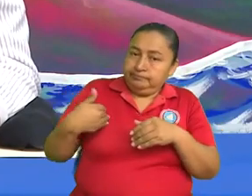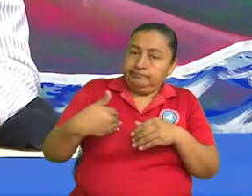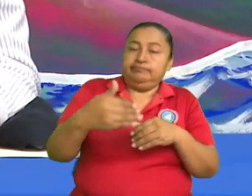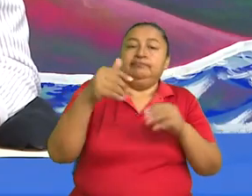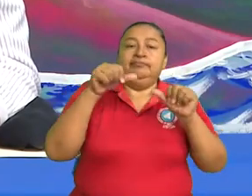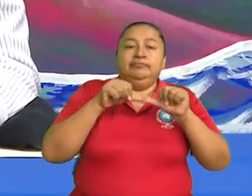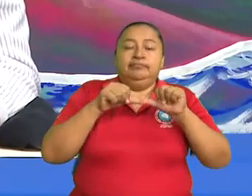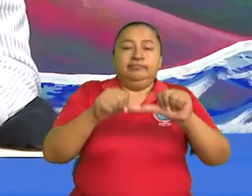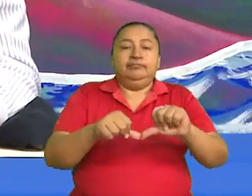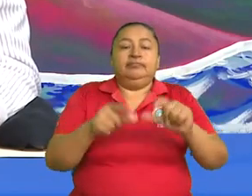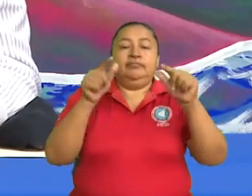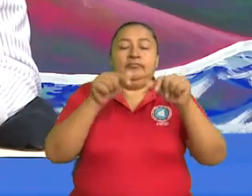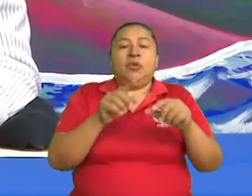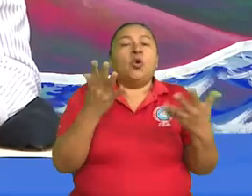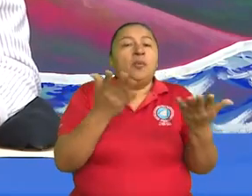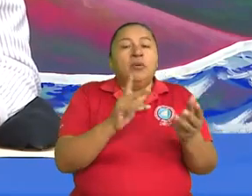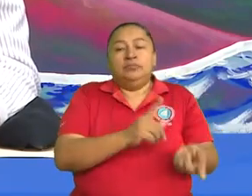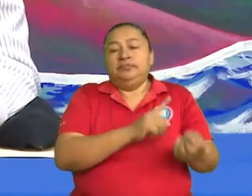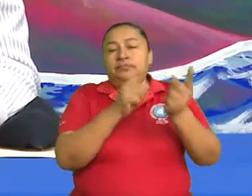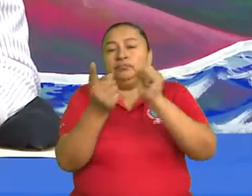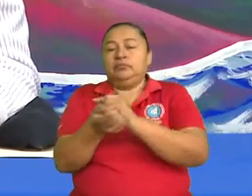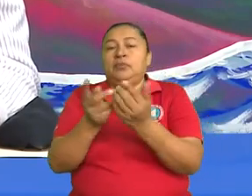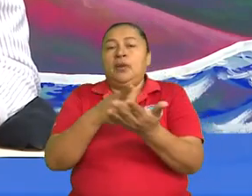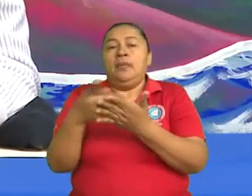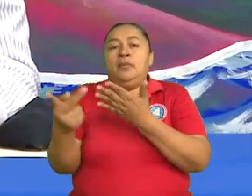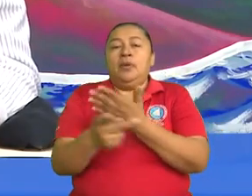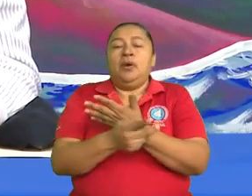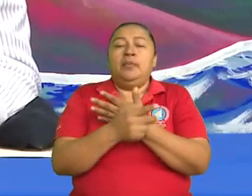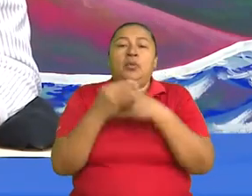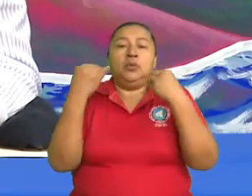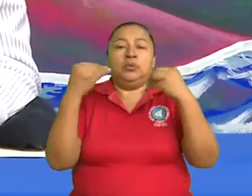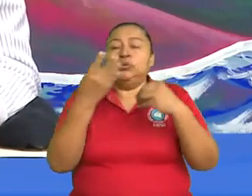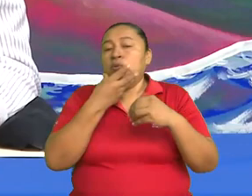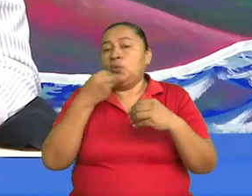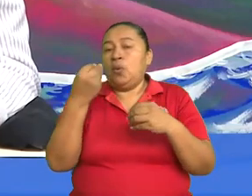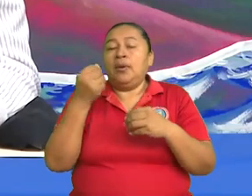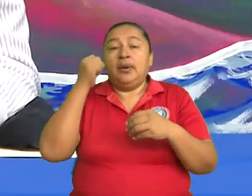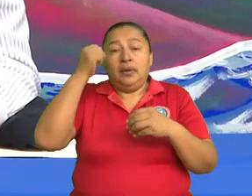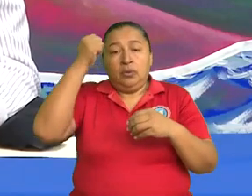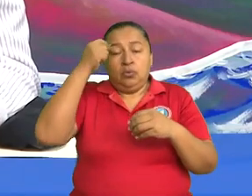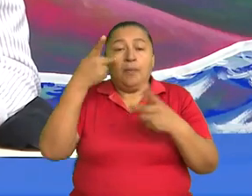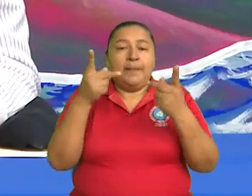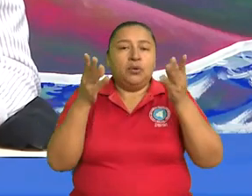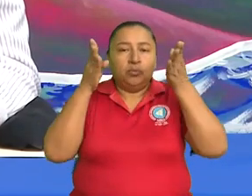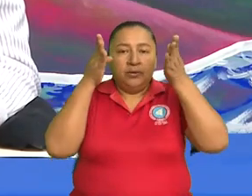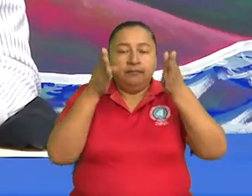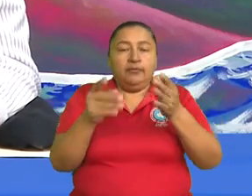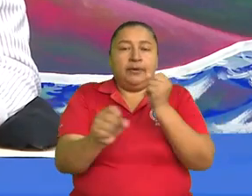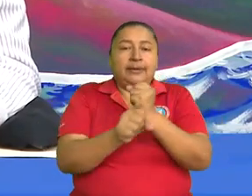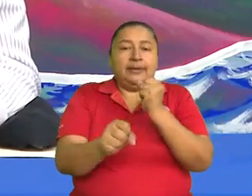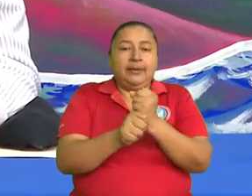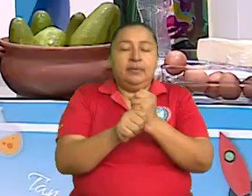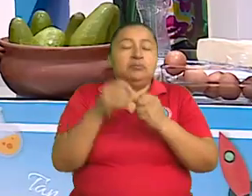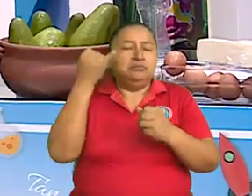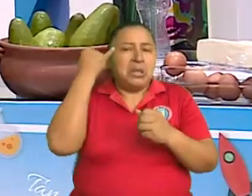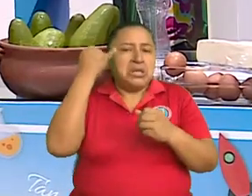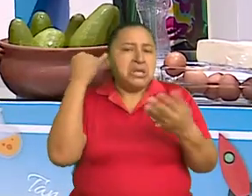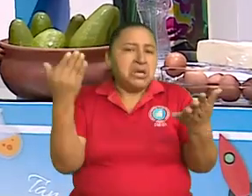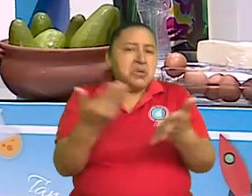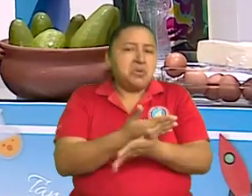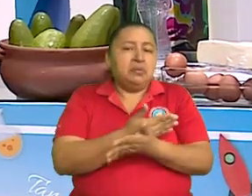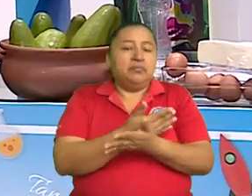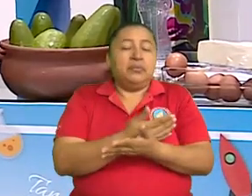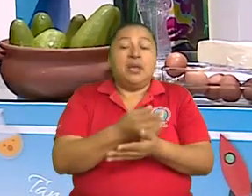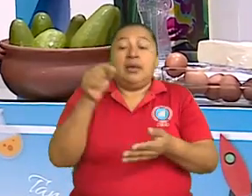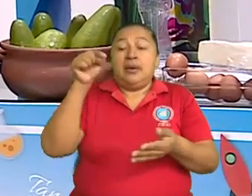desde el programa de educación de jóvenes y adultos con un enfoque de trabajo y emprendimiento. Este